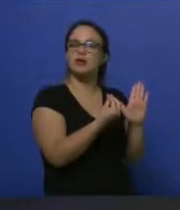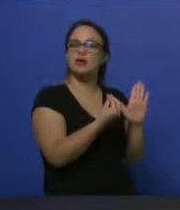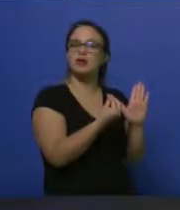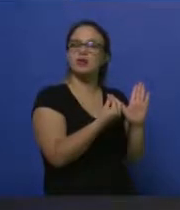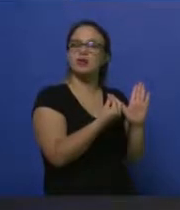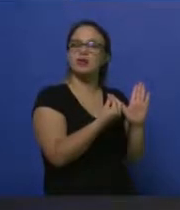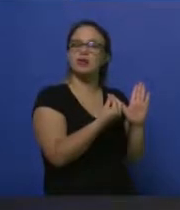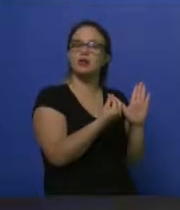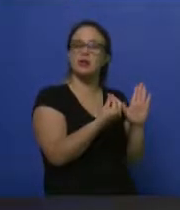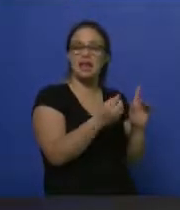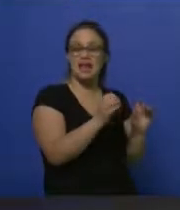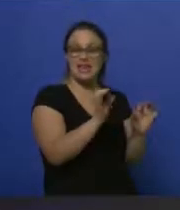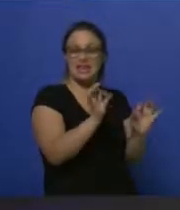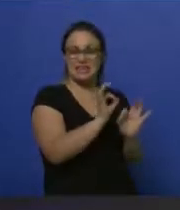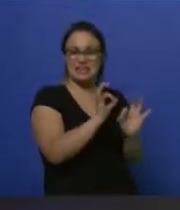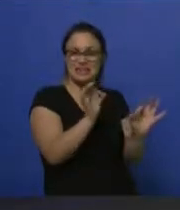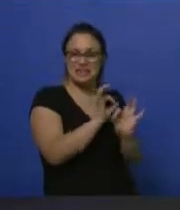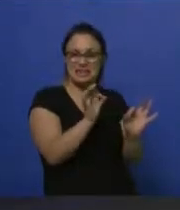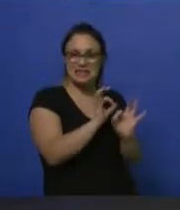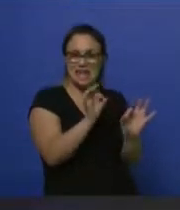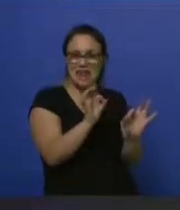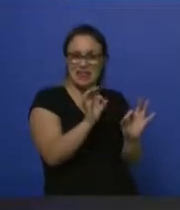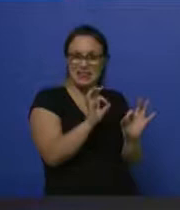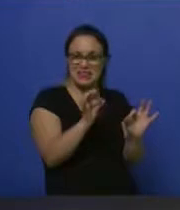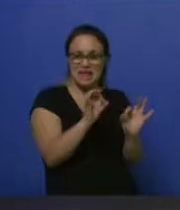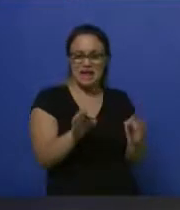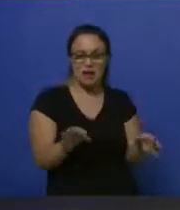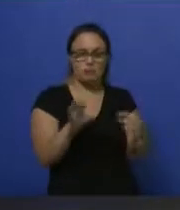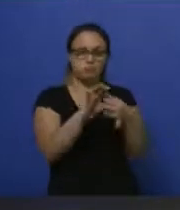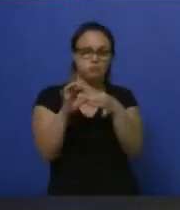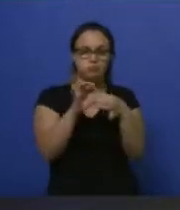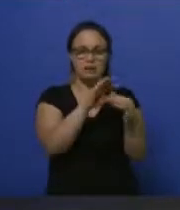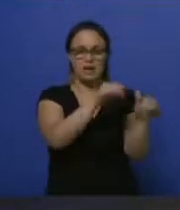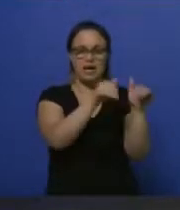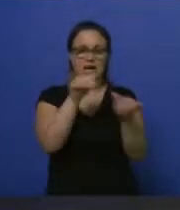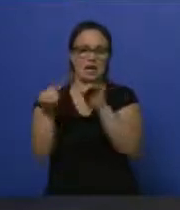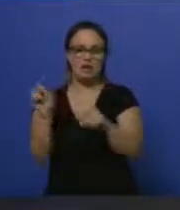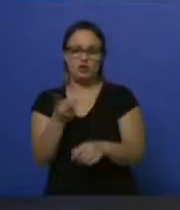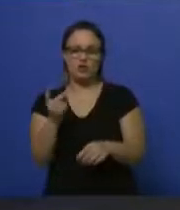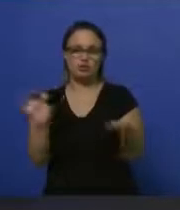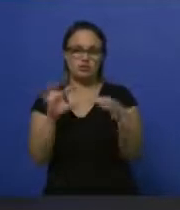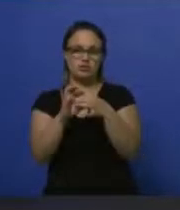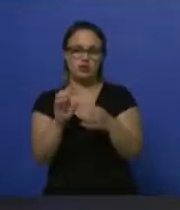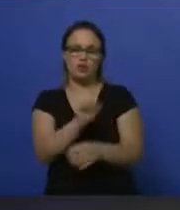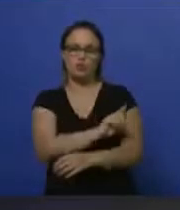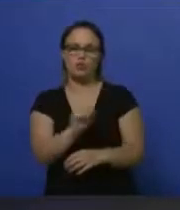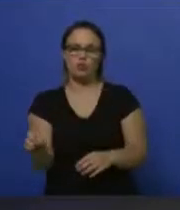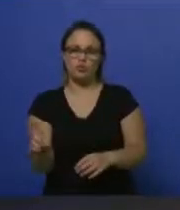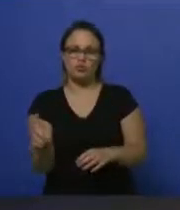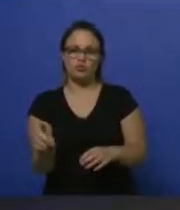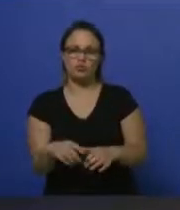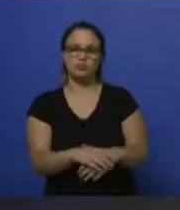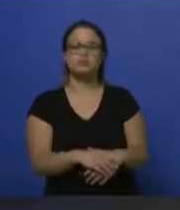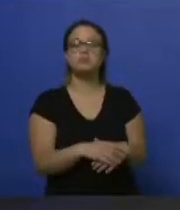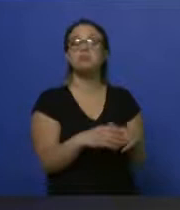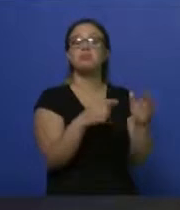ningún argumento para poder pegar la elección municipal con la provincia. Pero lo económico, Leo, te lo estoy planteando. Sí, no importa, pero para eso hay que